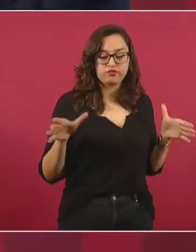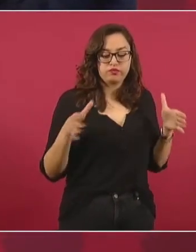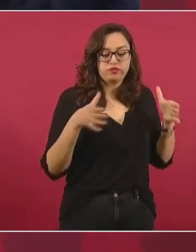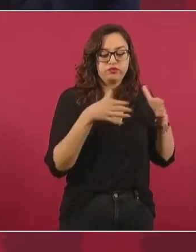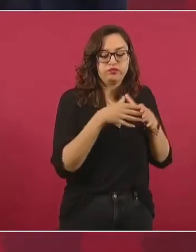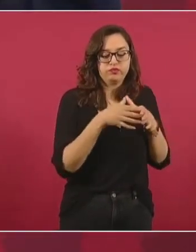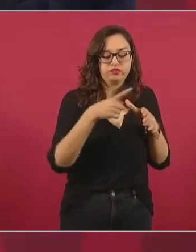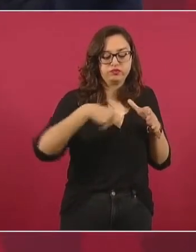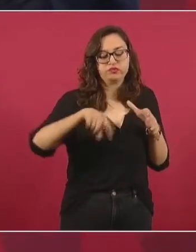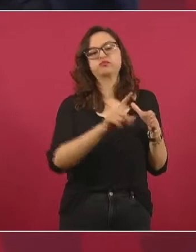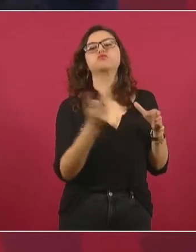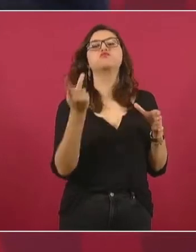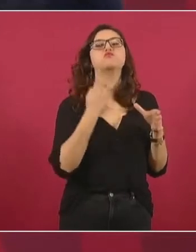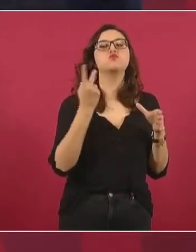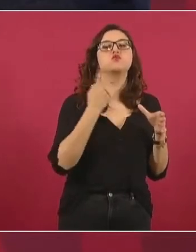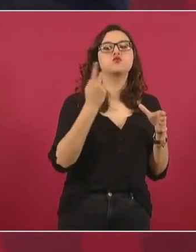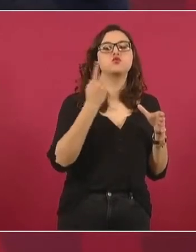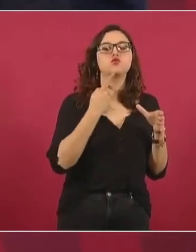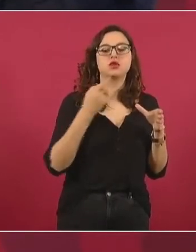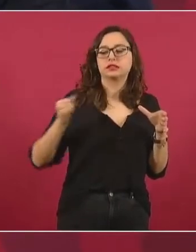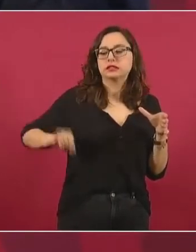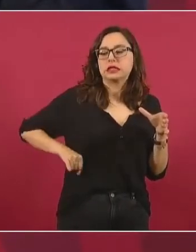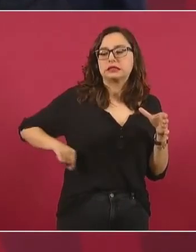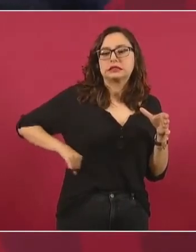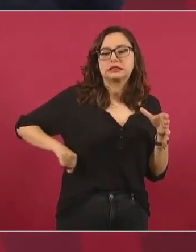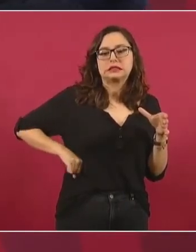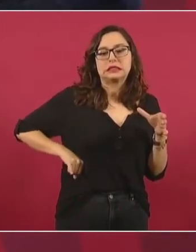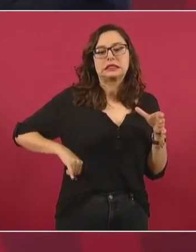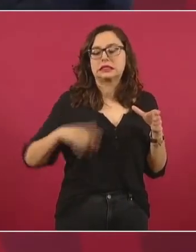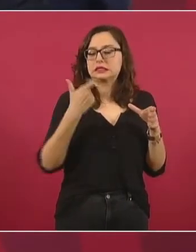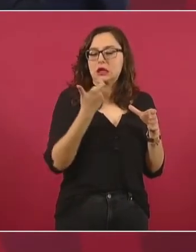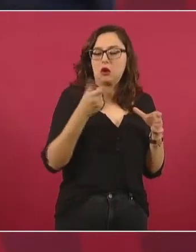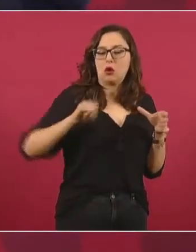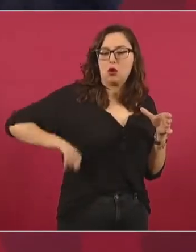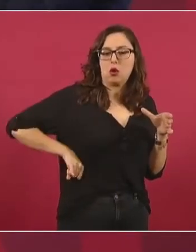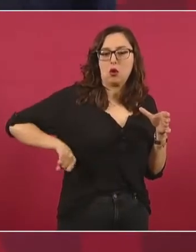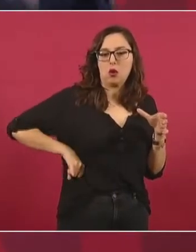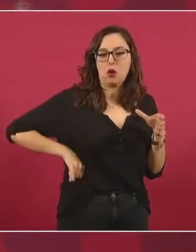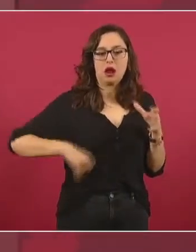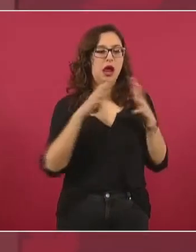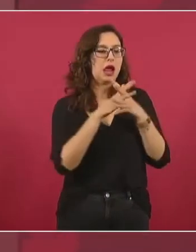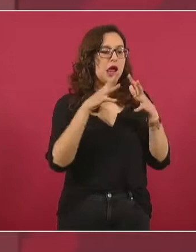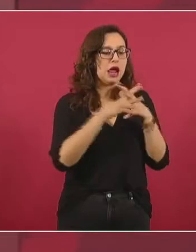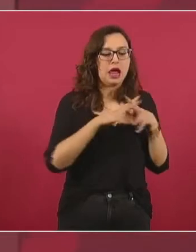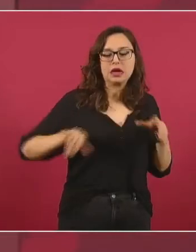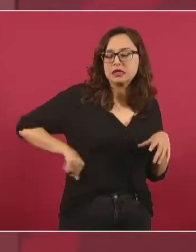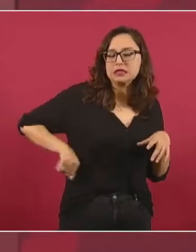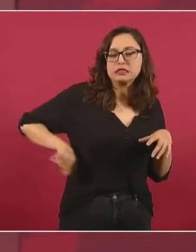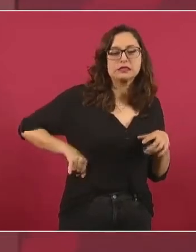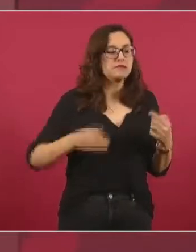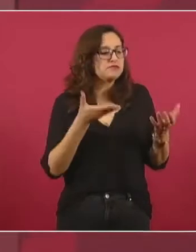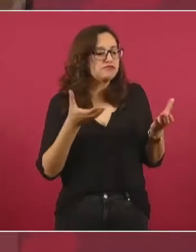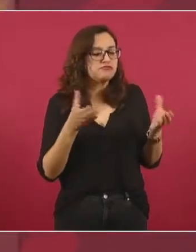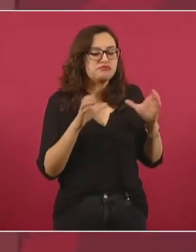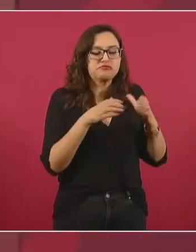de la llamada clase política o de la cúpula política o económica o bélica. Esa es